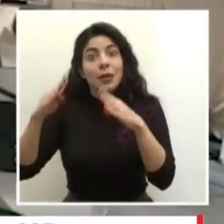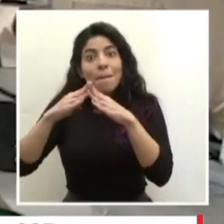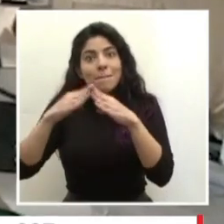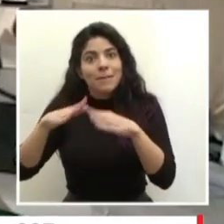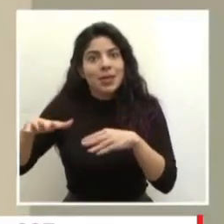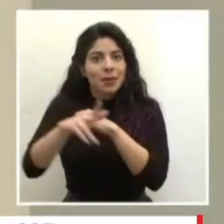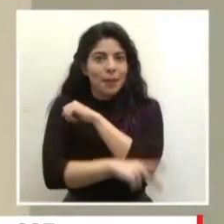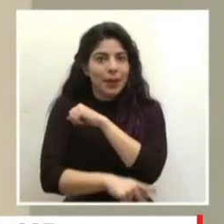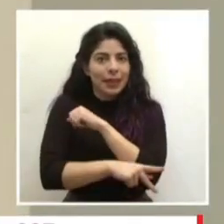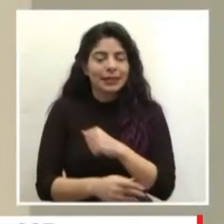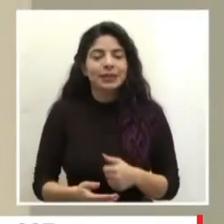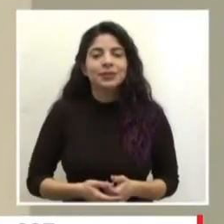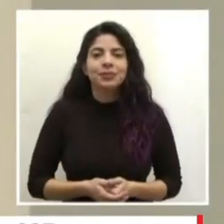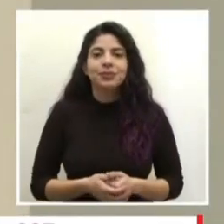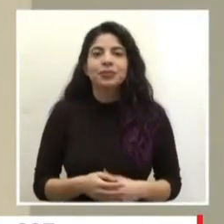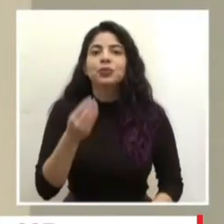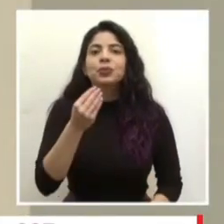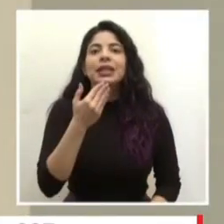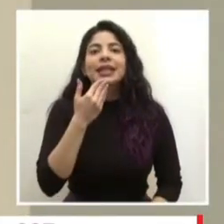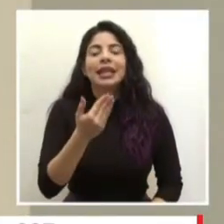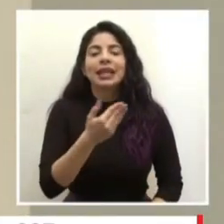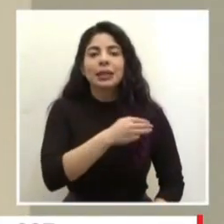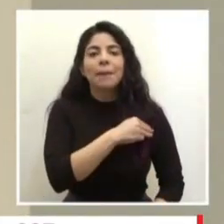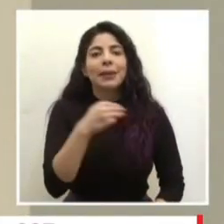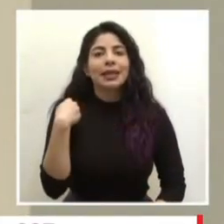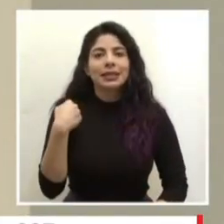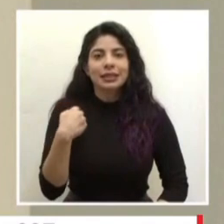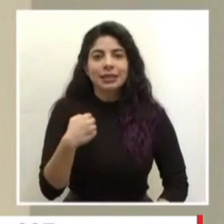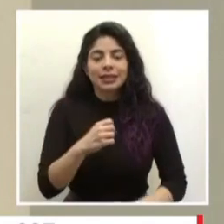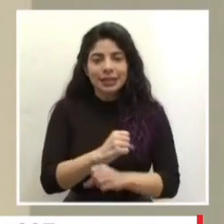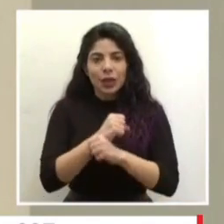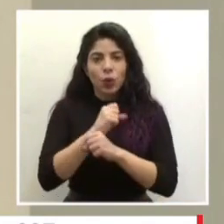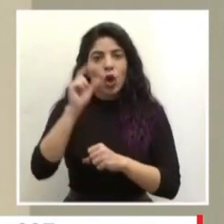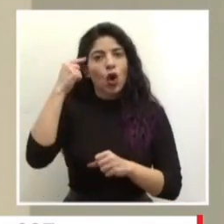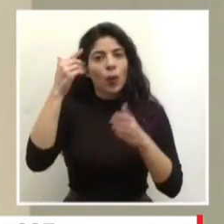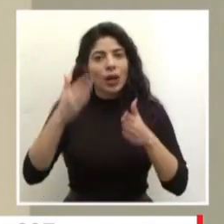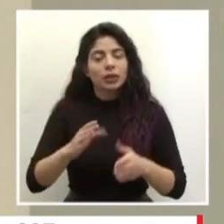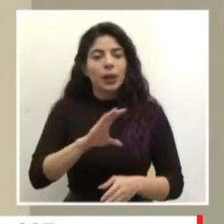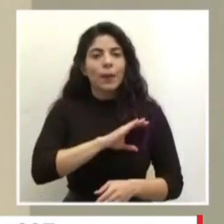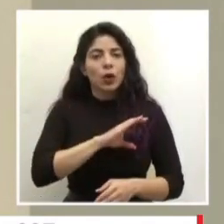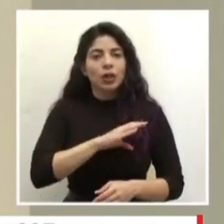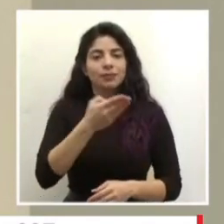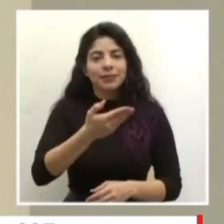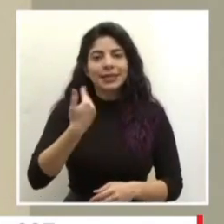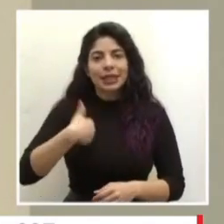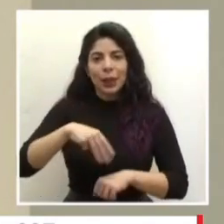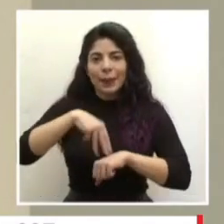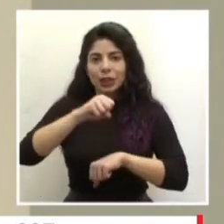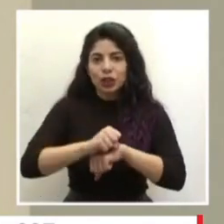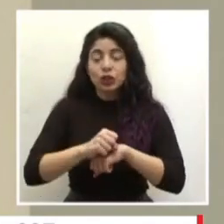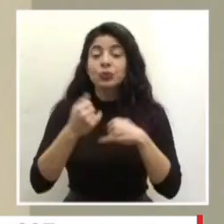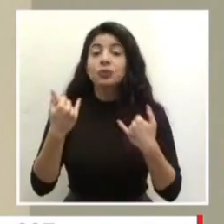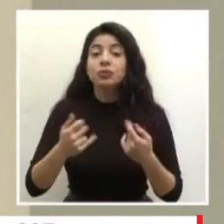nuestro país. Muchas gracias al ministro de Seguridad, Gobernación y Policía, el señor Michael Soto. Iniciamos con el periodo